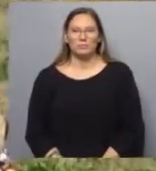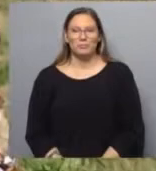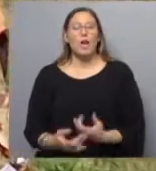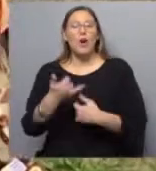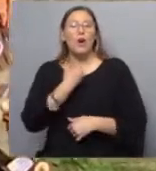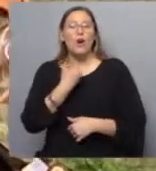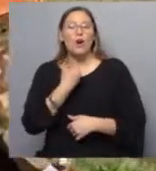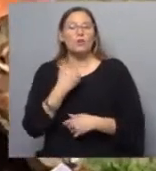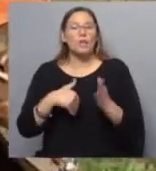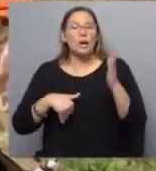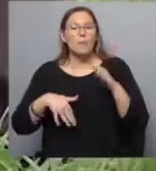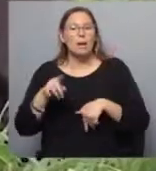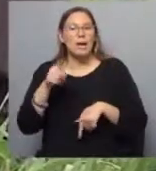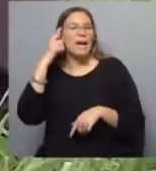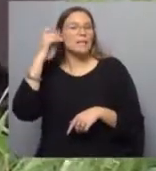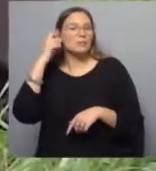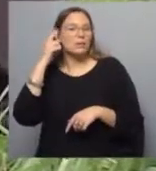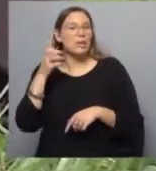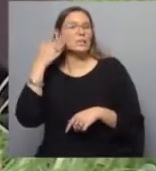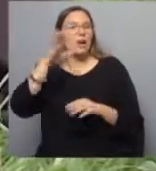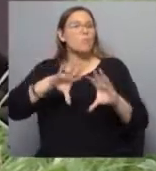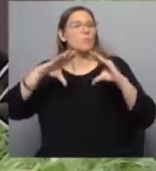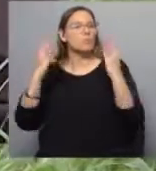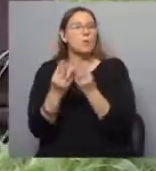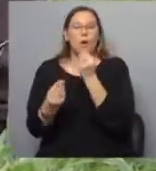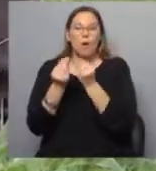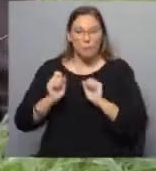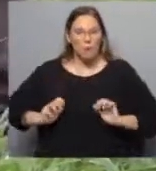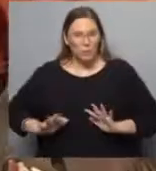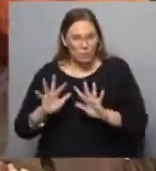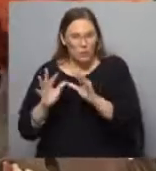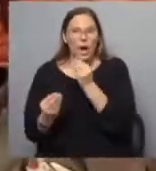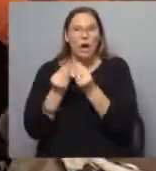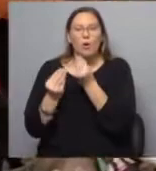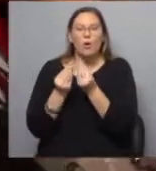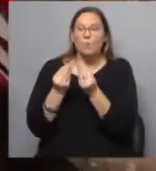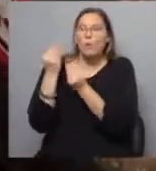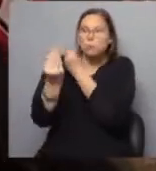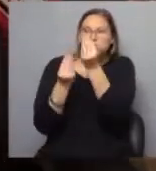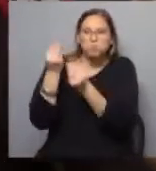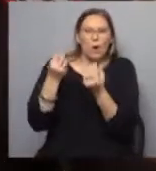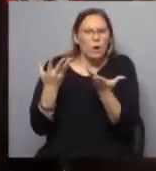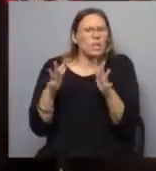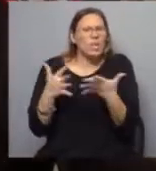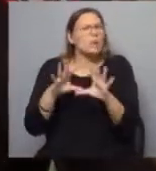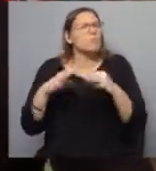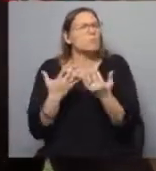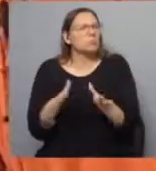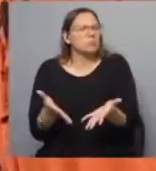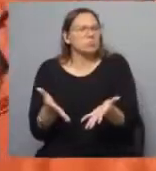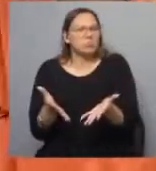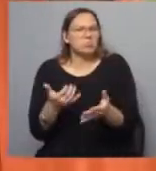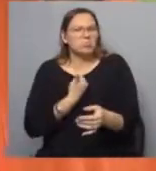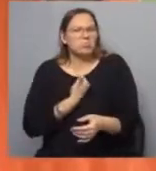Contanos un poco de esta experiencia de ir a un mundial, cómo la preparás, cómo clasificaron al mundial, de qué se trata este mundial. Bueno,